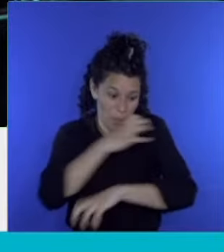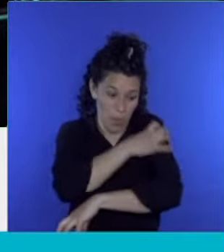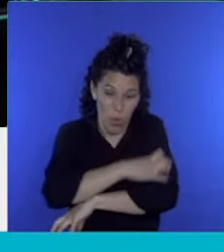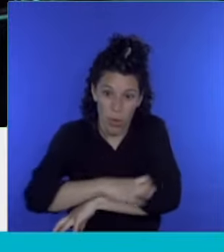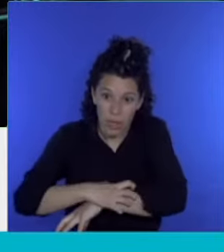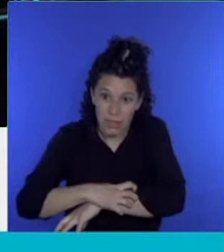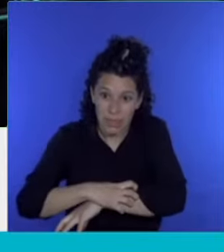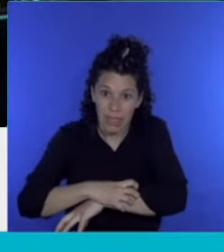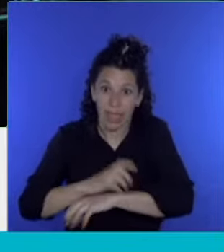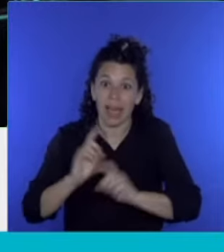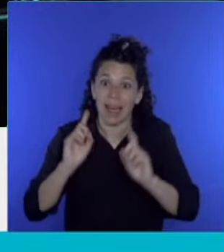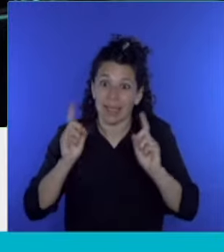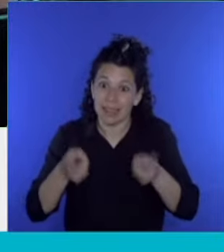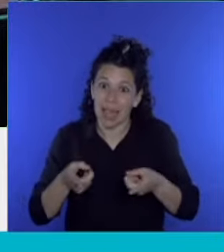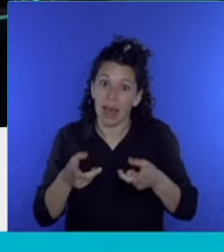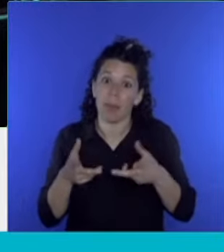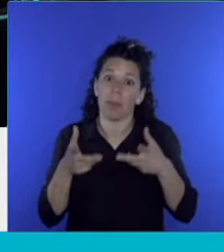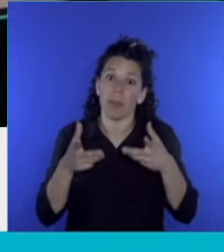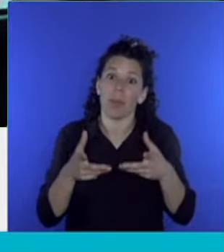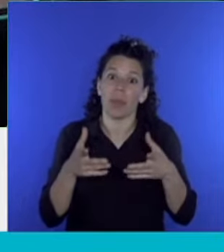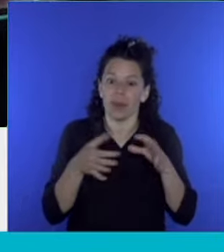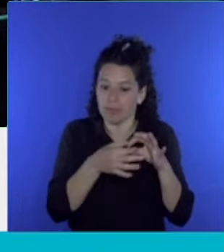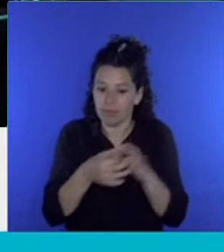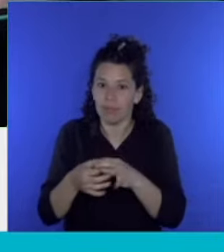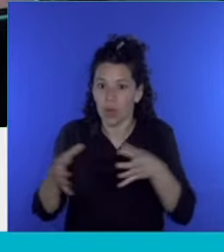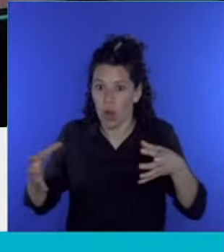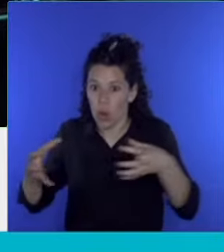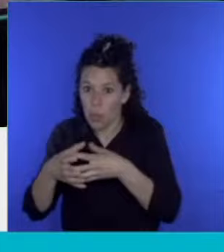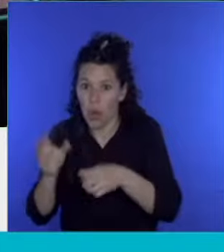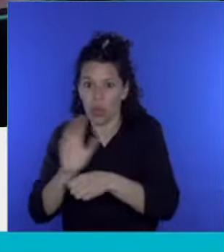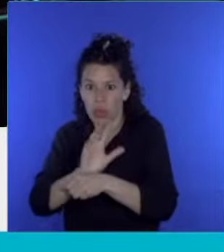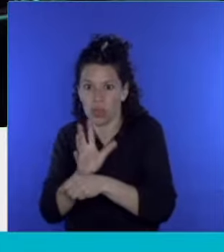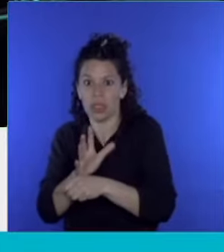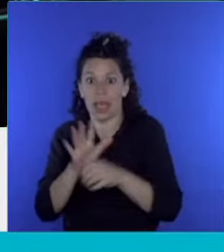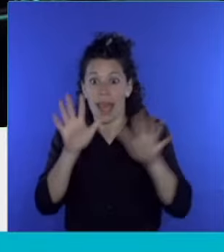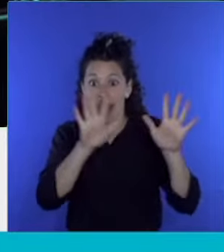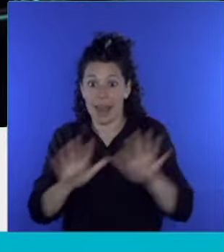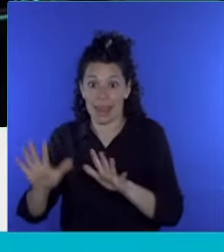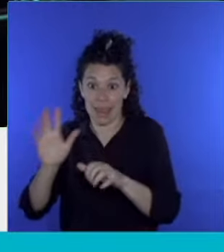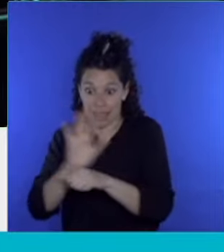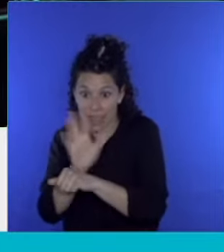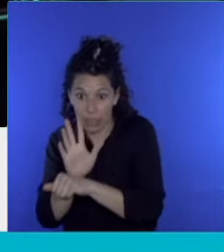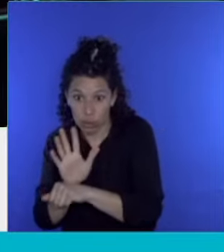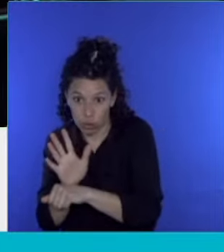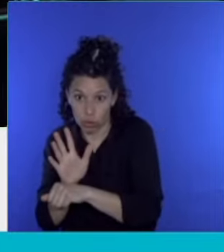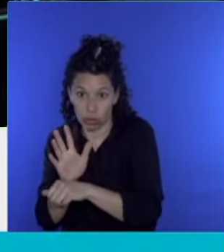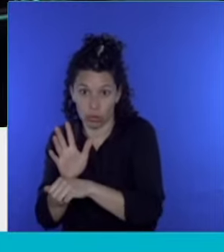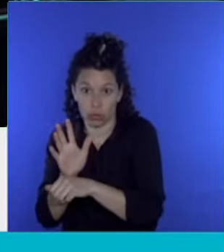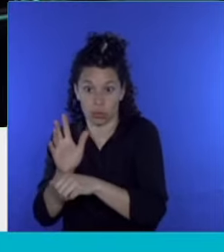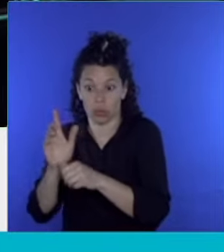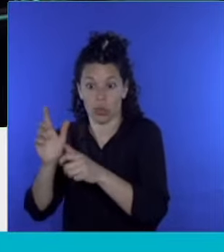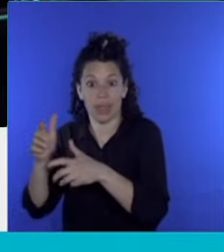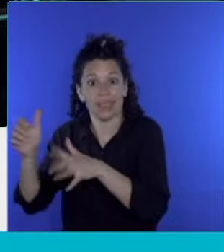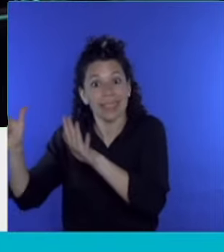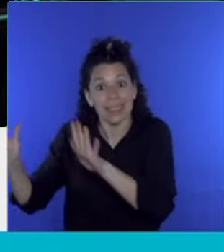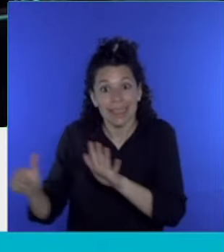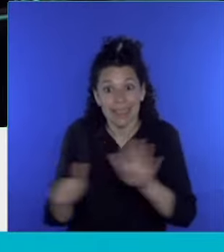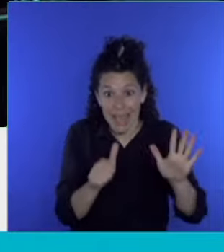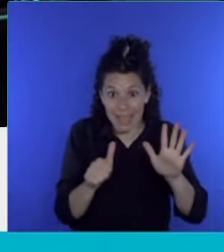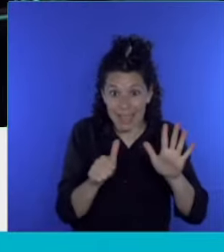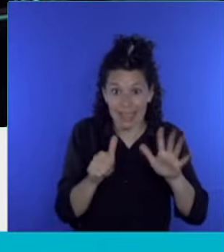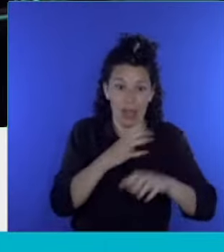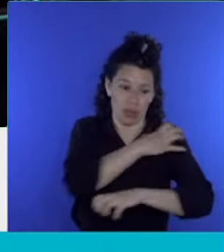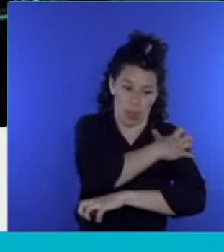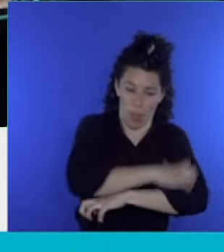estamos hablando del colectivo de actores seis de cada 10 actores son pobres en esta Argentina y es